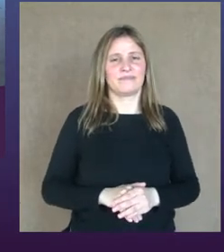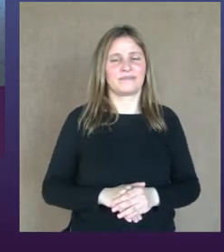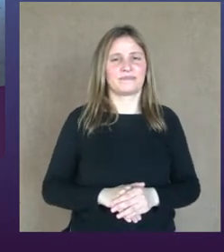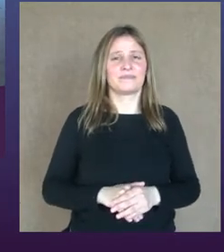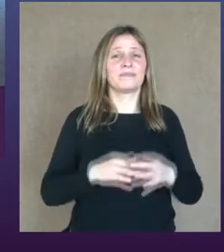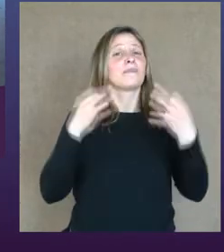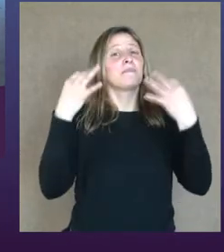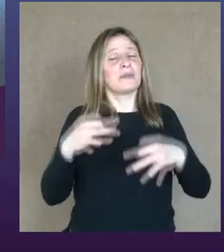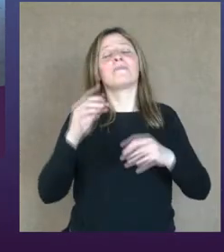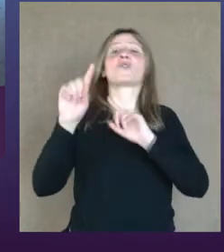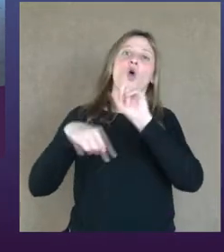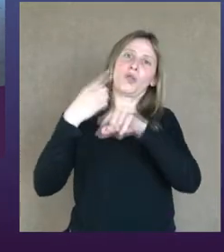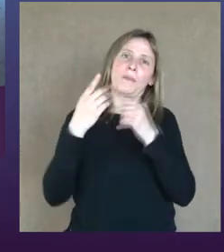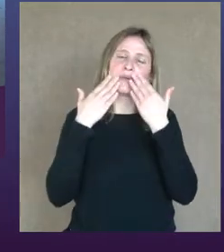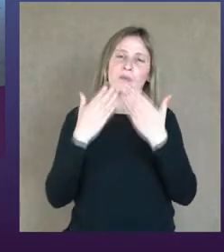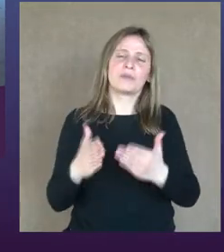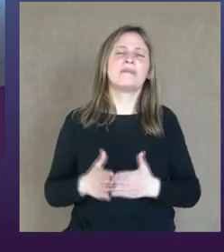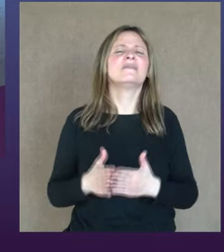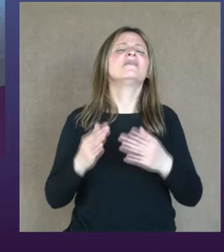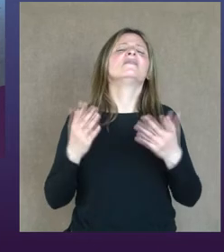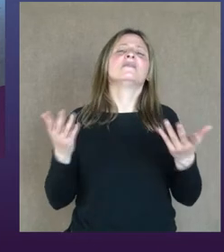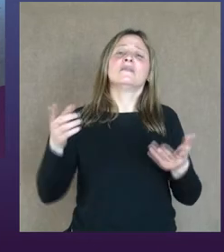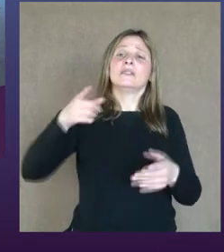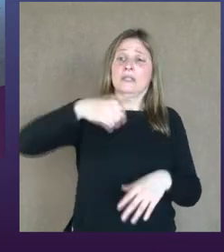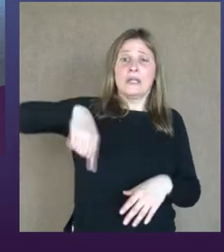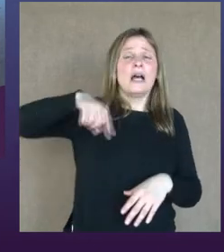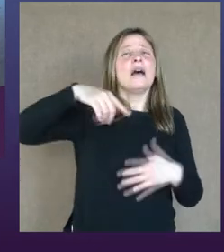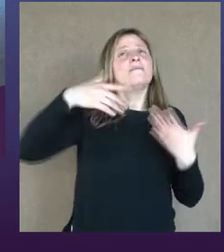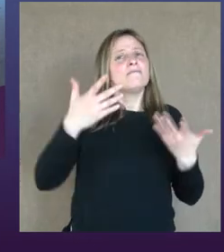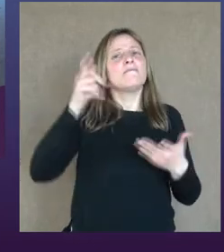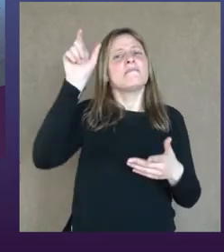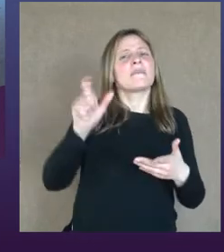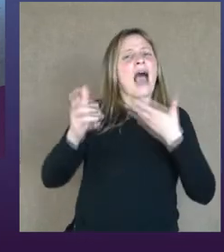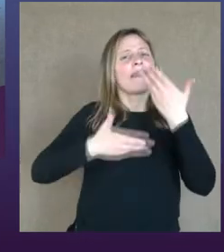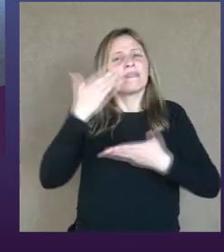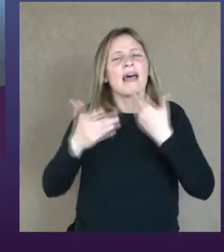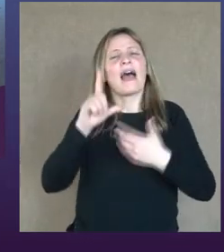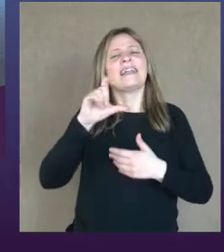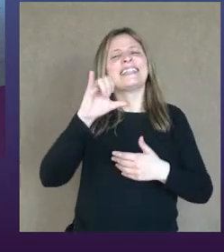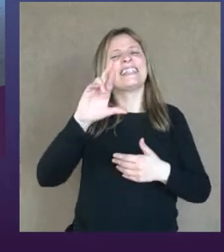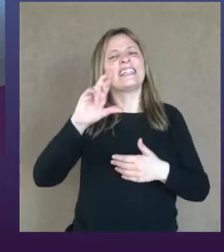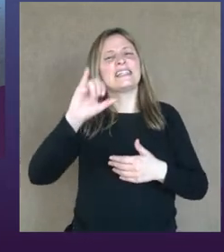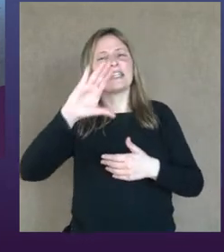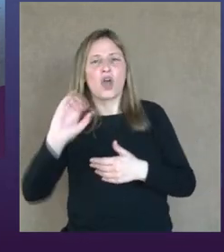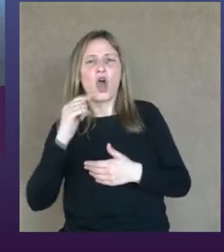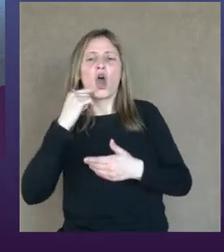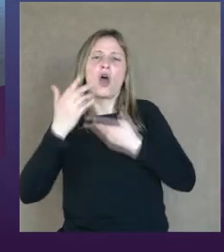Exacto, bien, voy con la próxima pregunta. ¿Qué dificultades encuentra una cantante lírica nacida en Sudamérica para su